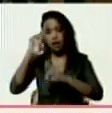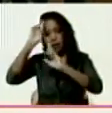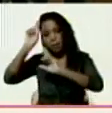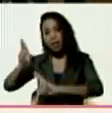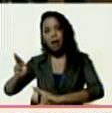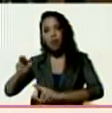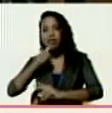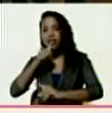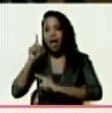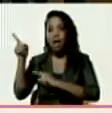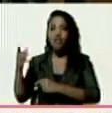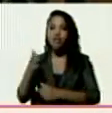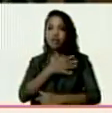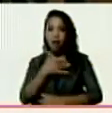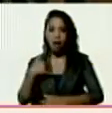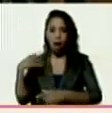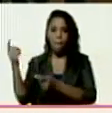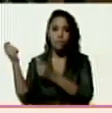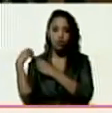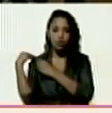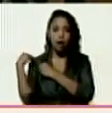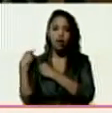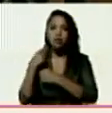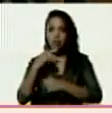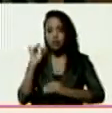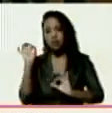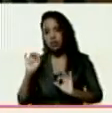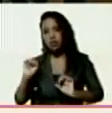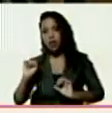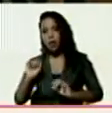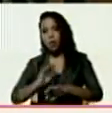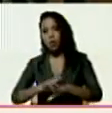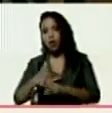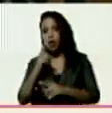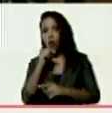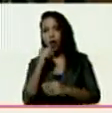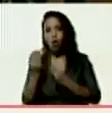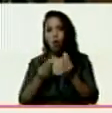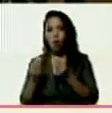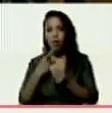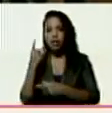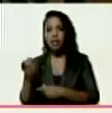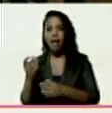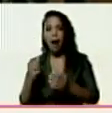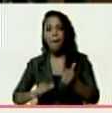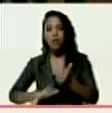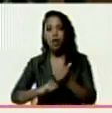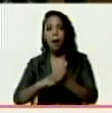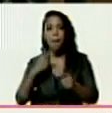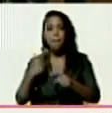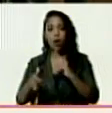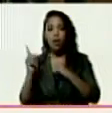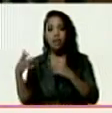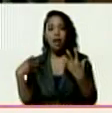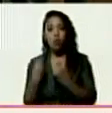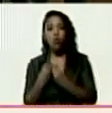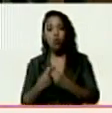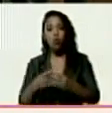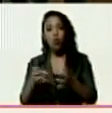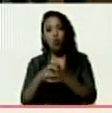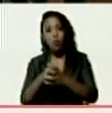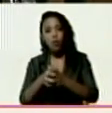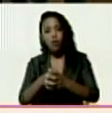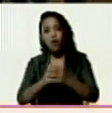quienes ellos quieren apoyar, obviamente, porque no tenemos cómo incidir a quienes ellos decidan apoyar. Pero esta junta directiva va a